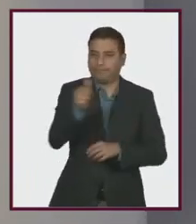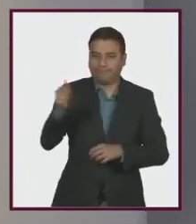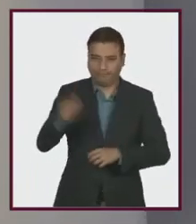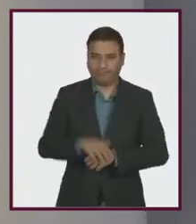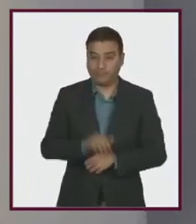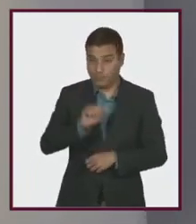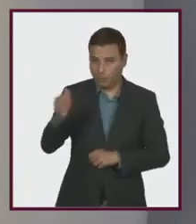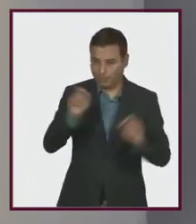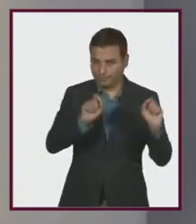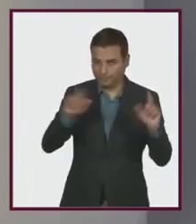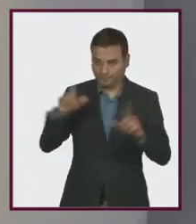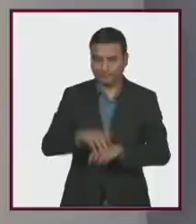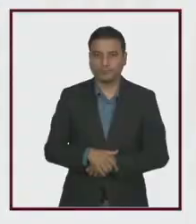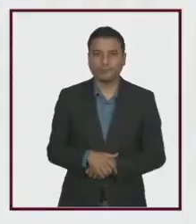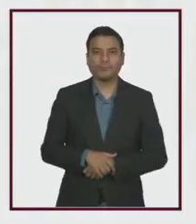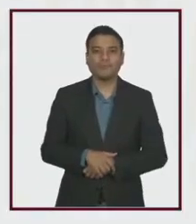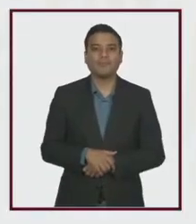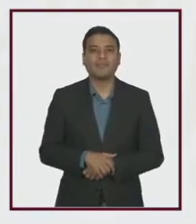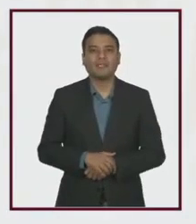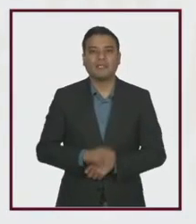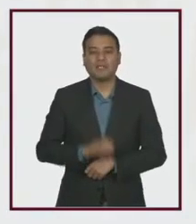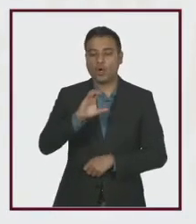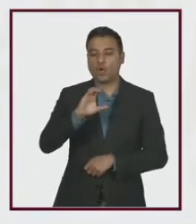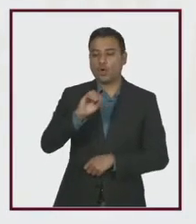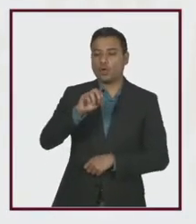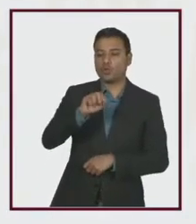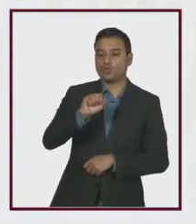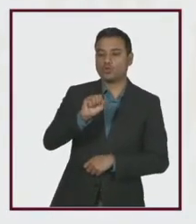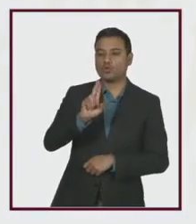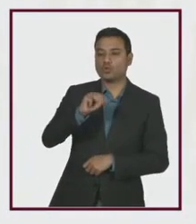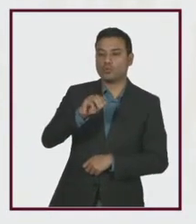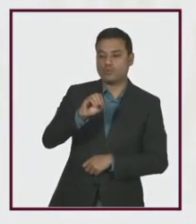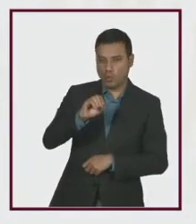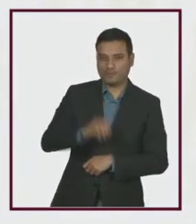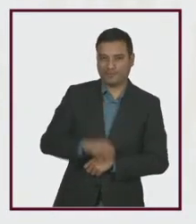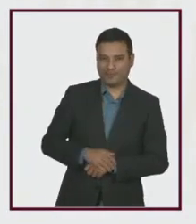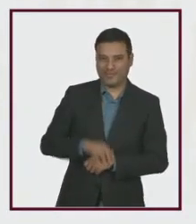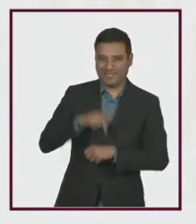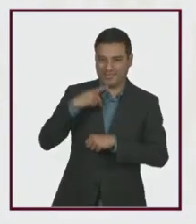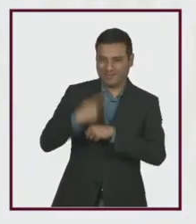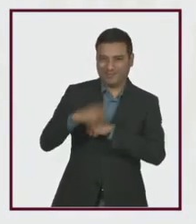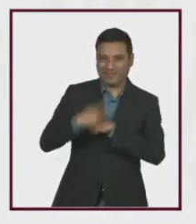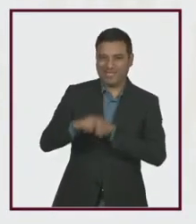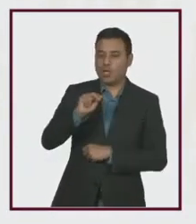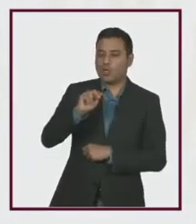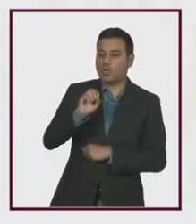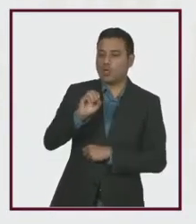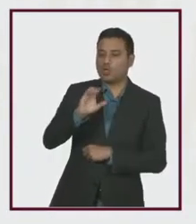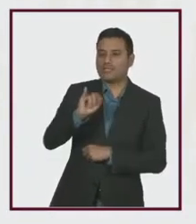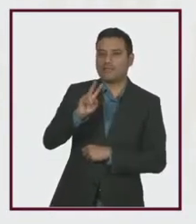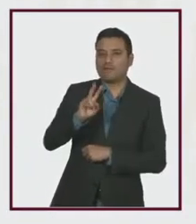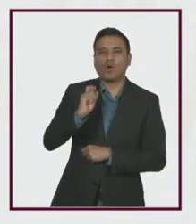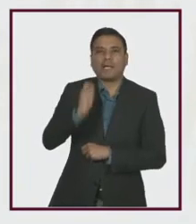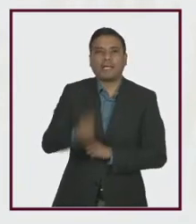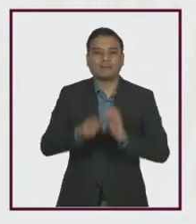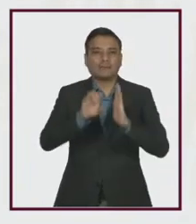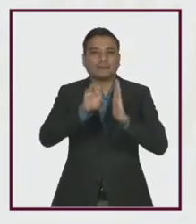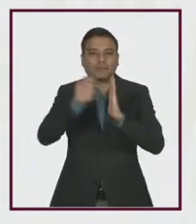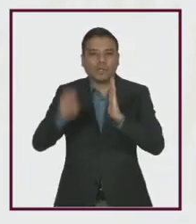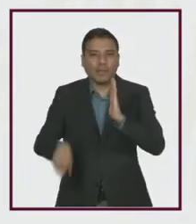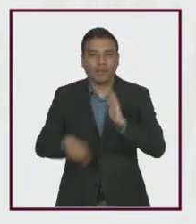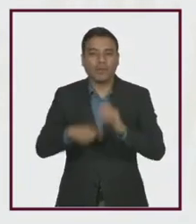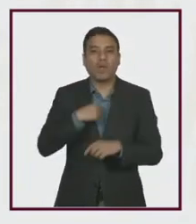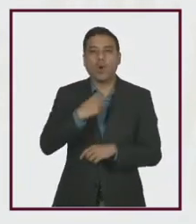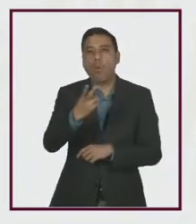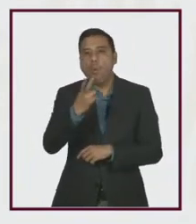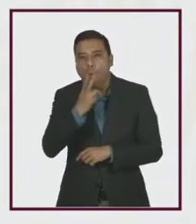de consumo nocivo o consumo perjudicial es justamente ese momento en el que yo consumí la sustancia y que al consumirla voy a